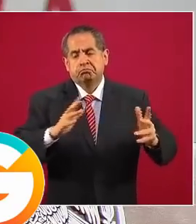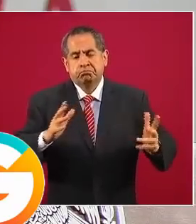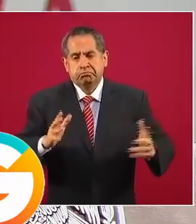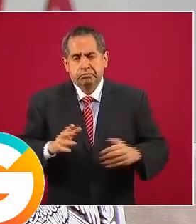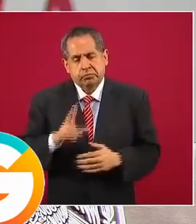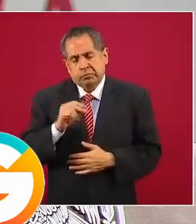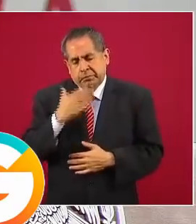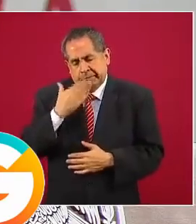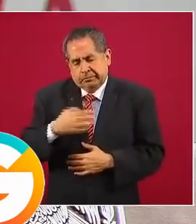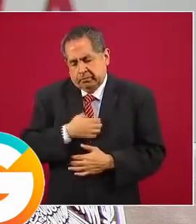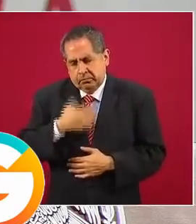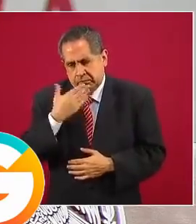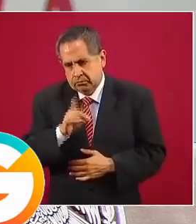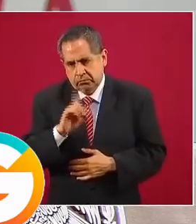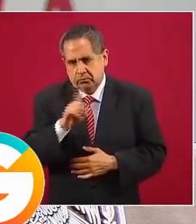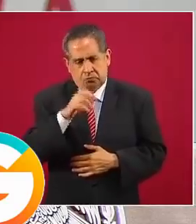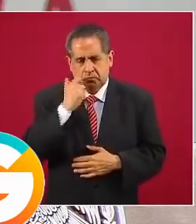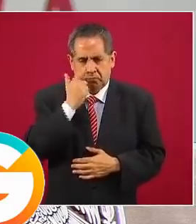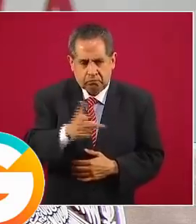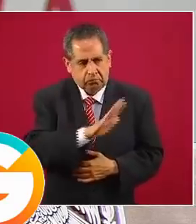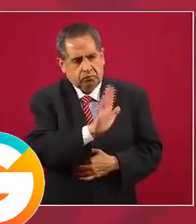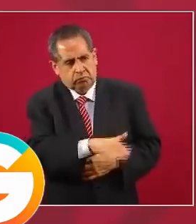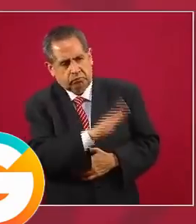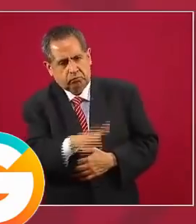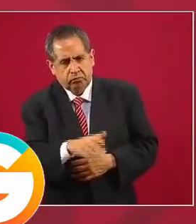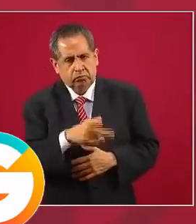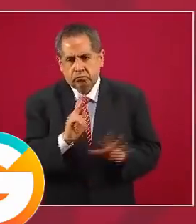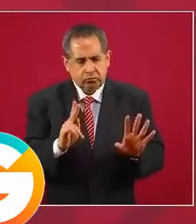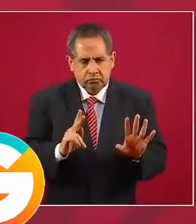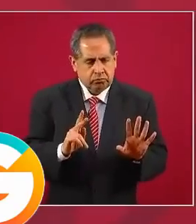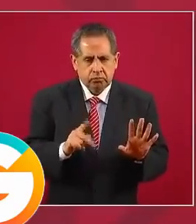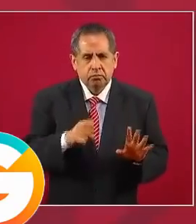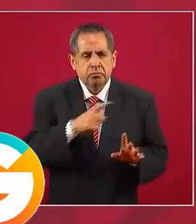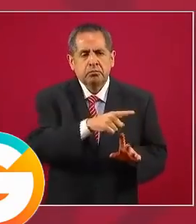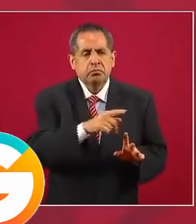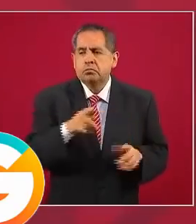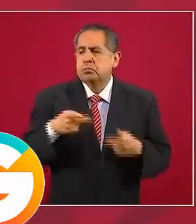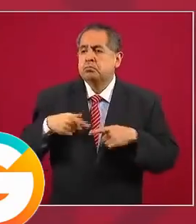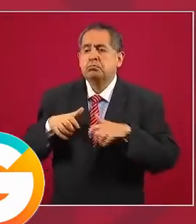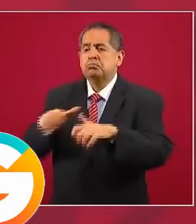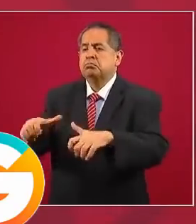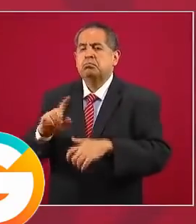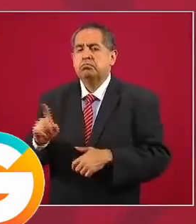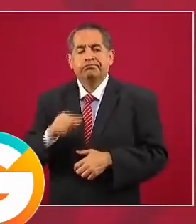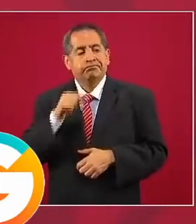No es agradable porque nosotros no queremos que nadie pierda la vida.